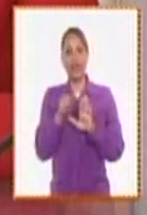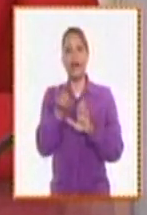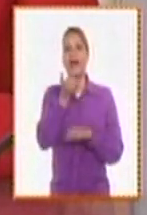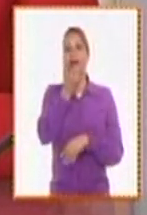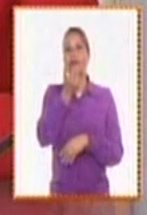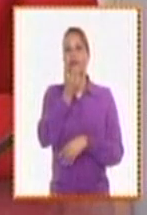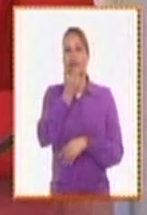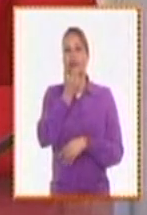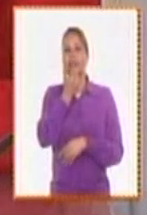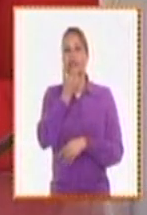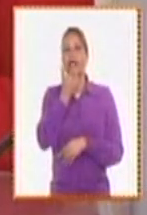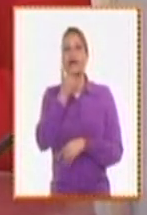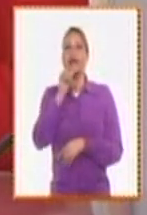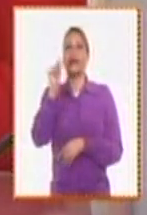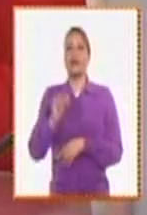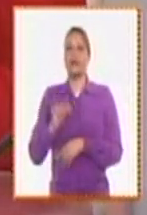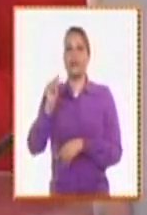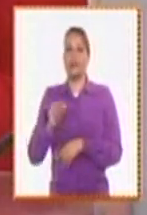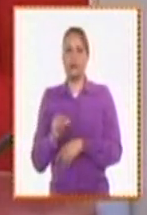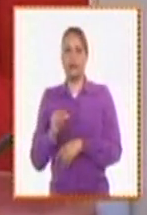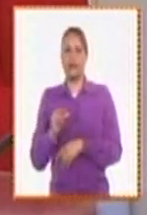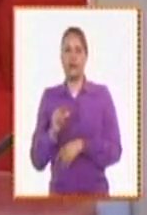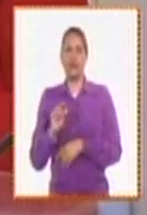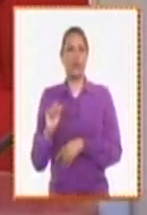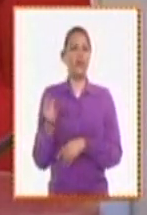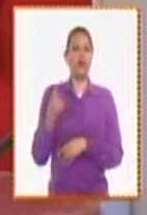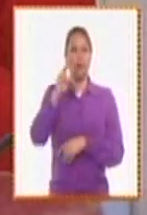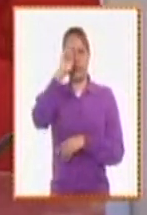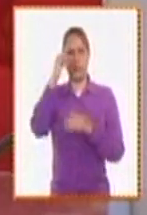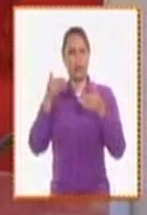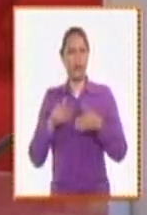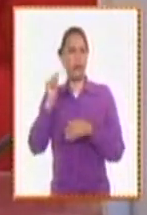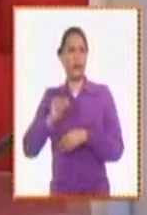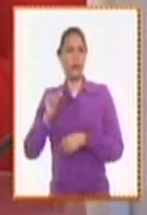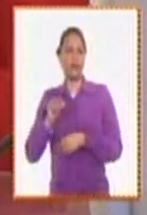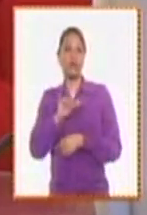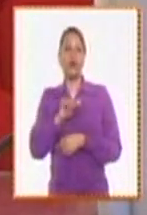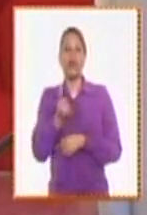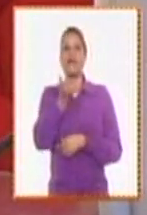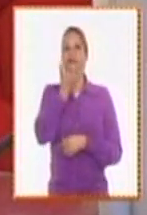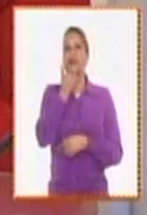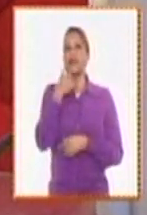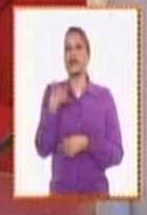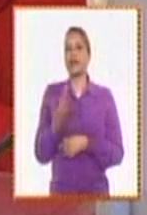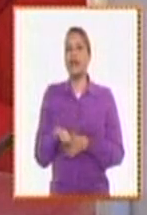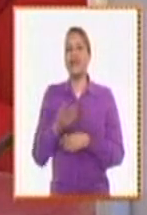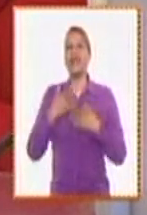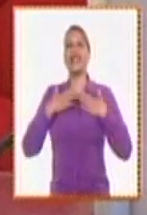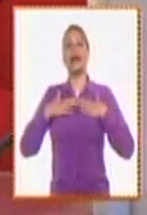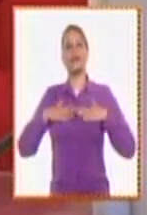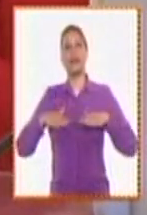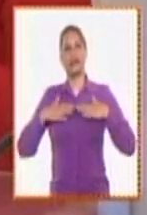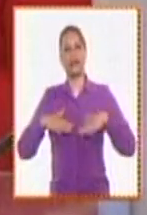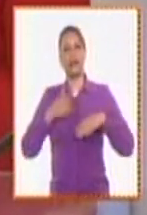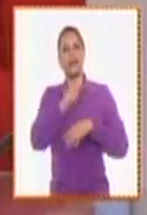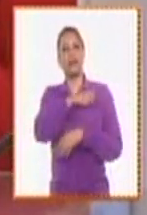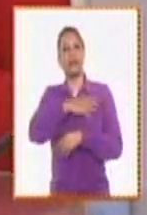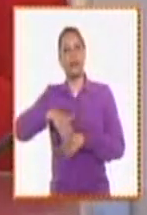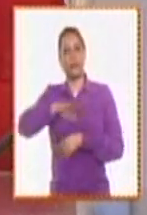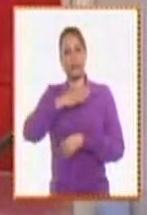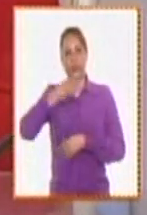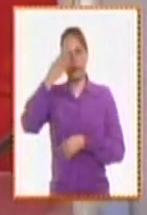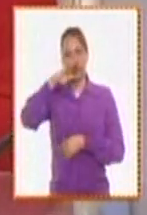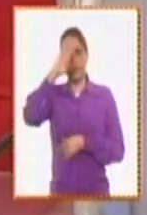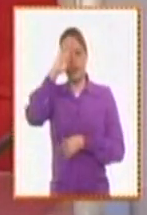una grave afectación, no solamente para la salud humana, sino también para la tranquilidad de la ciudadanía y también para